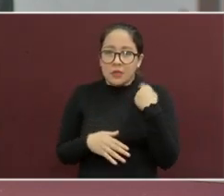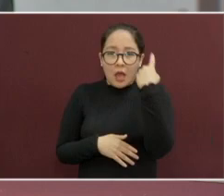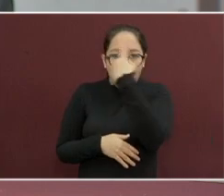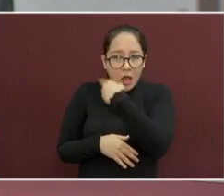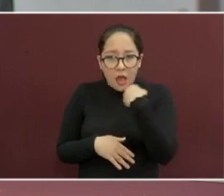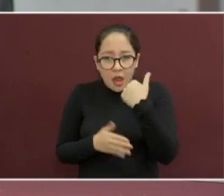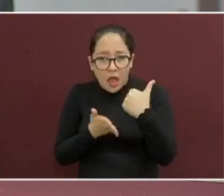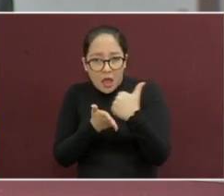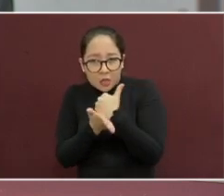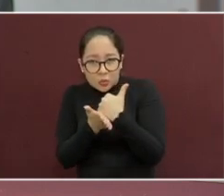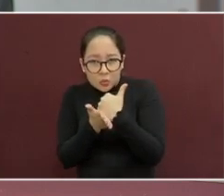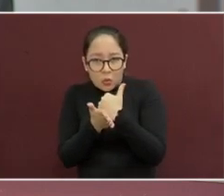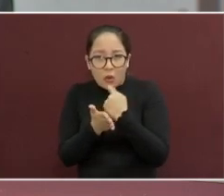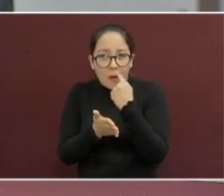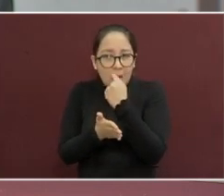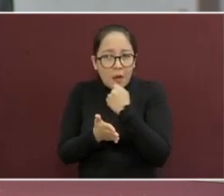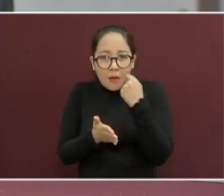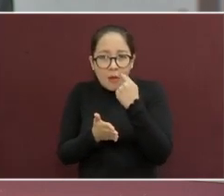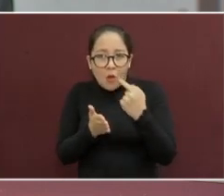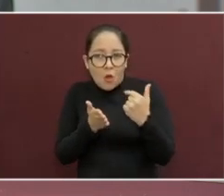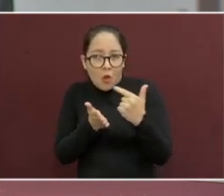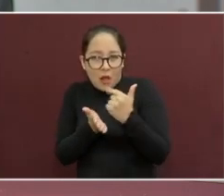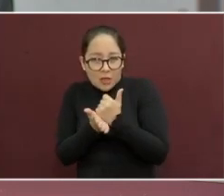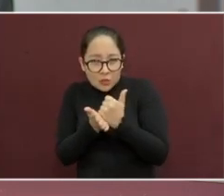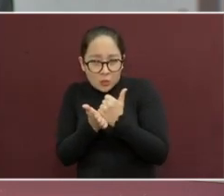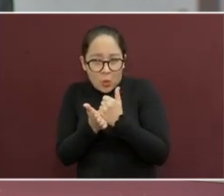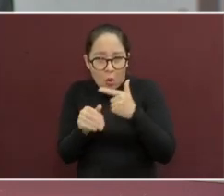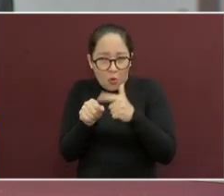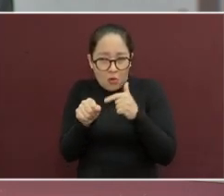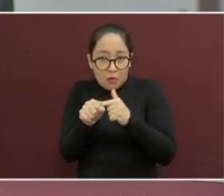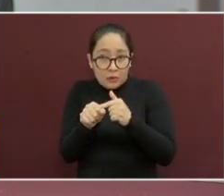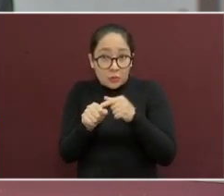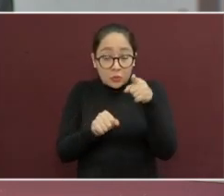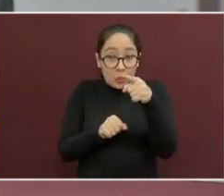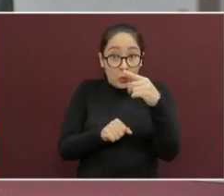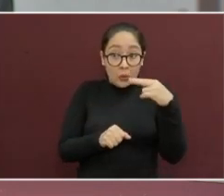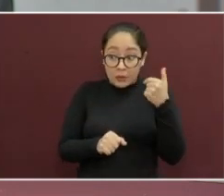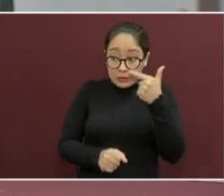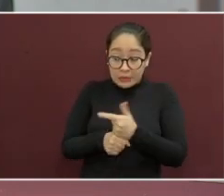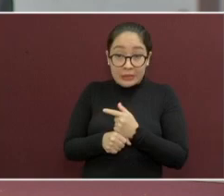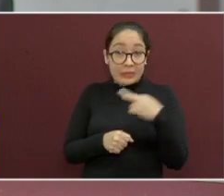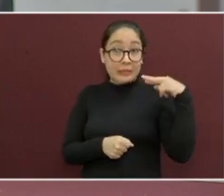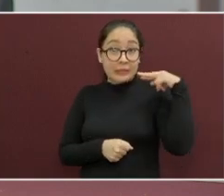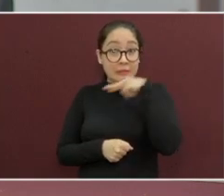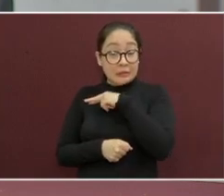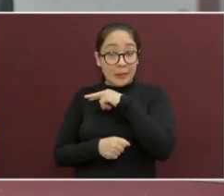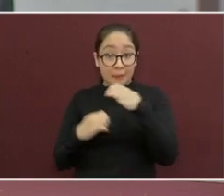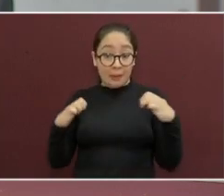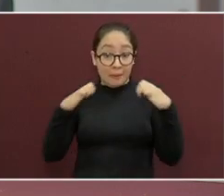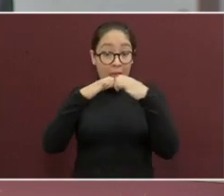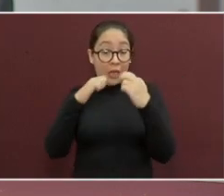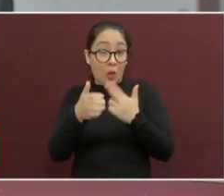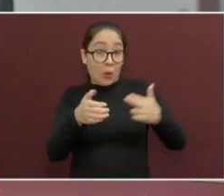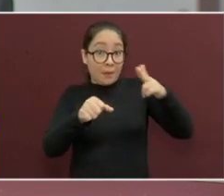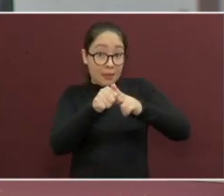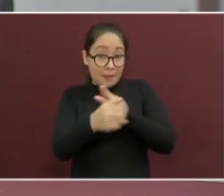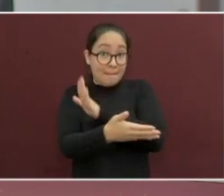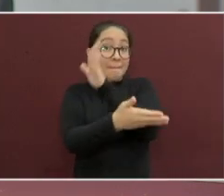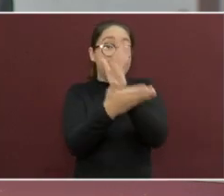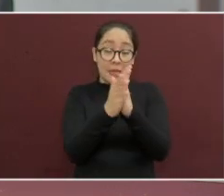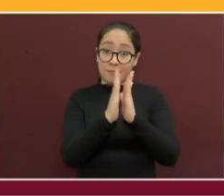cualquiera que sea el caso para ambas enfermedades no dudes en ir inmediatamente al servicio de urgencias más cercano